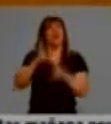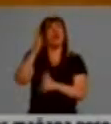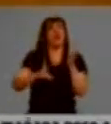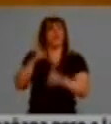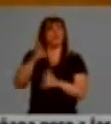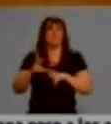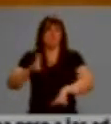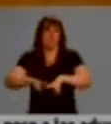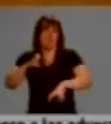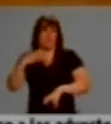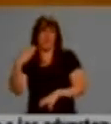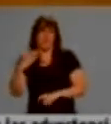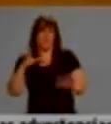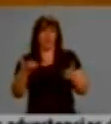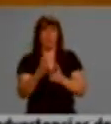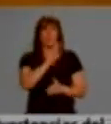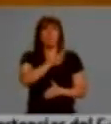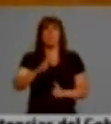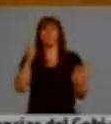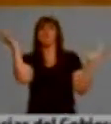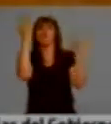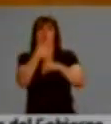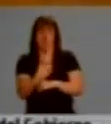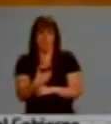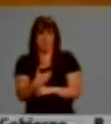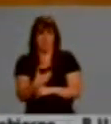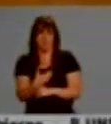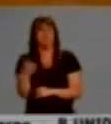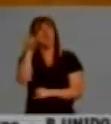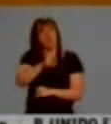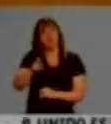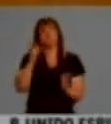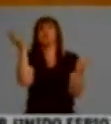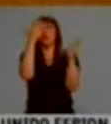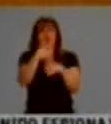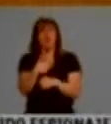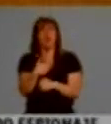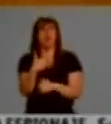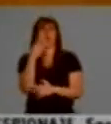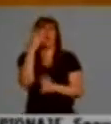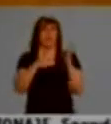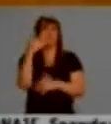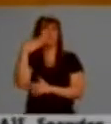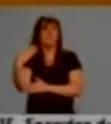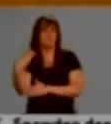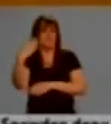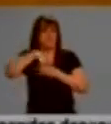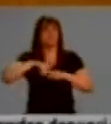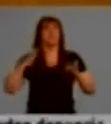B en el Partido Popular? ¿Que no hay contabilidad B en el Partido Popular?